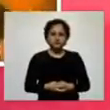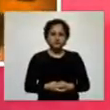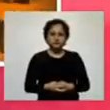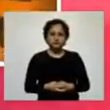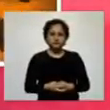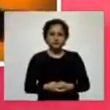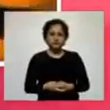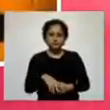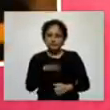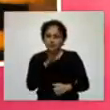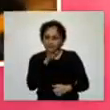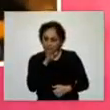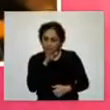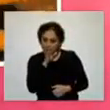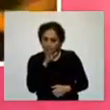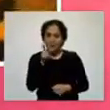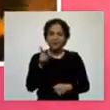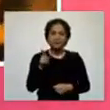¿Cómo?